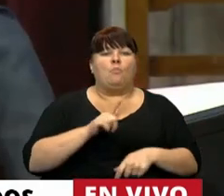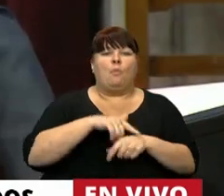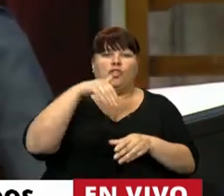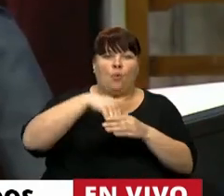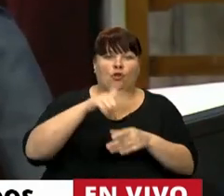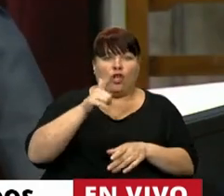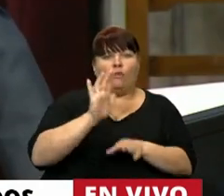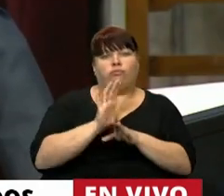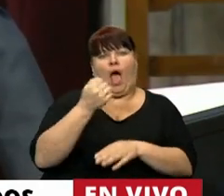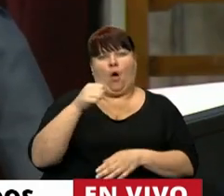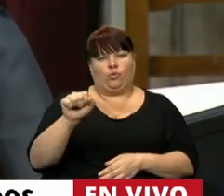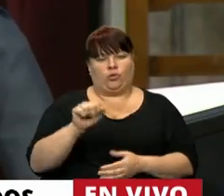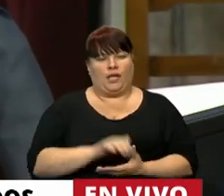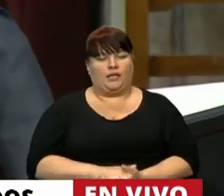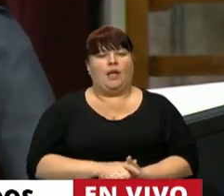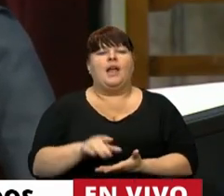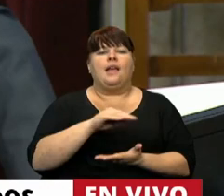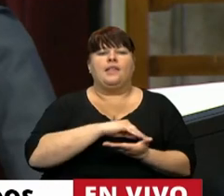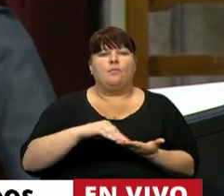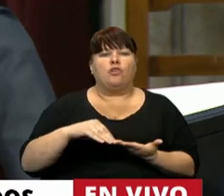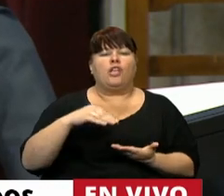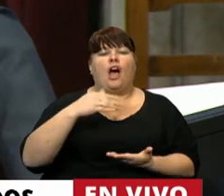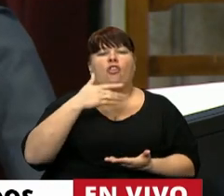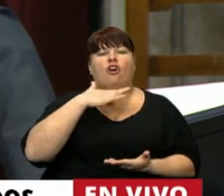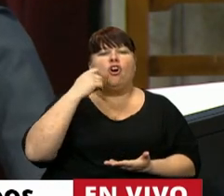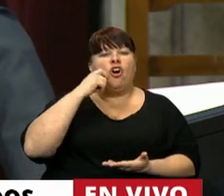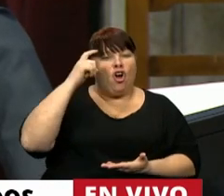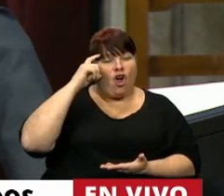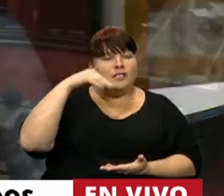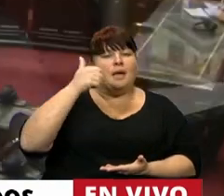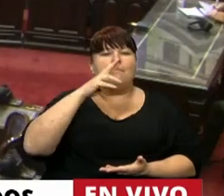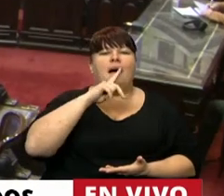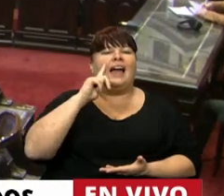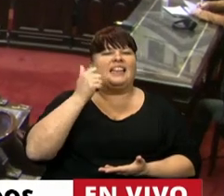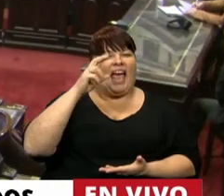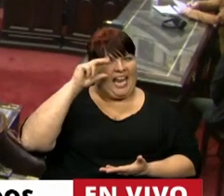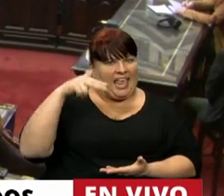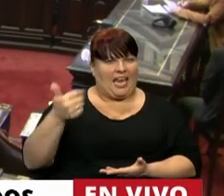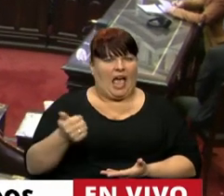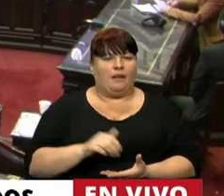Ausente a la hora de votar. Diputado José Luis Martiarena.